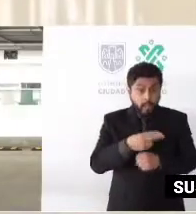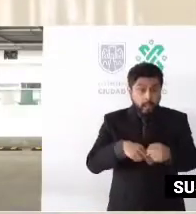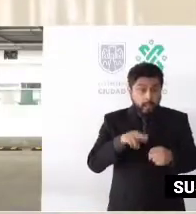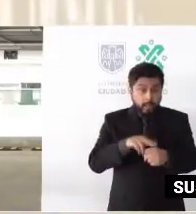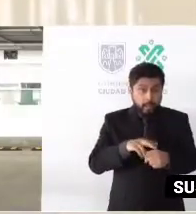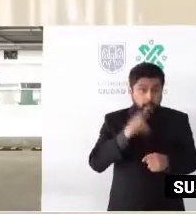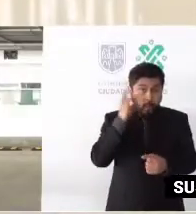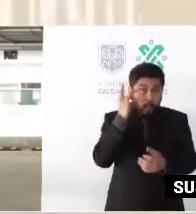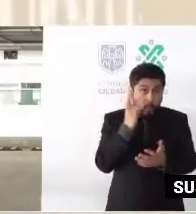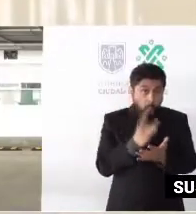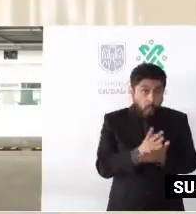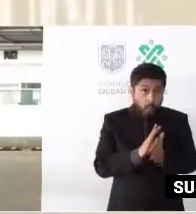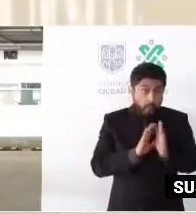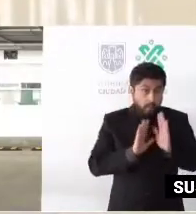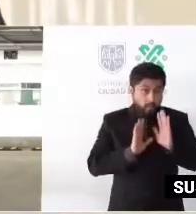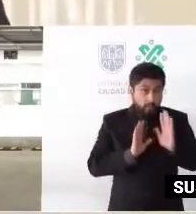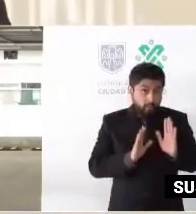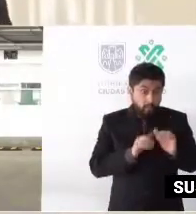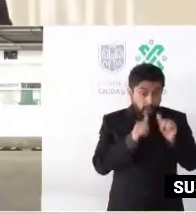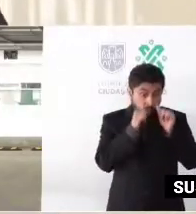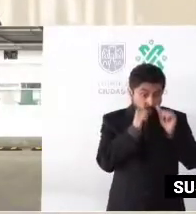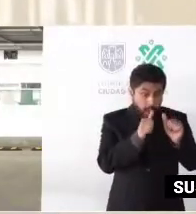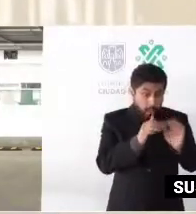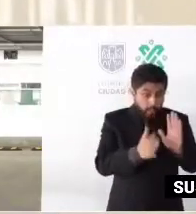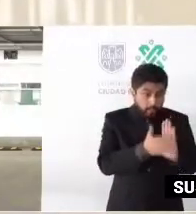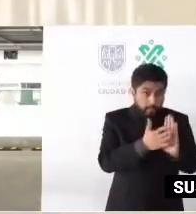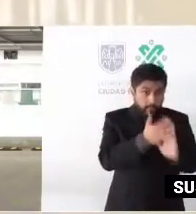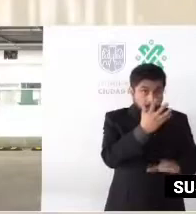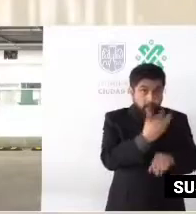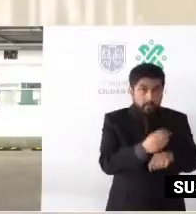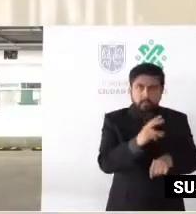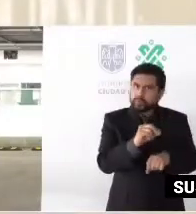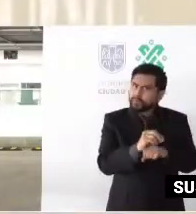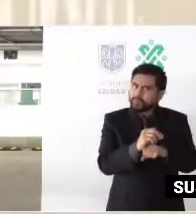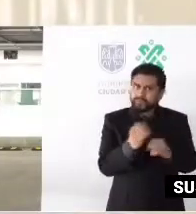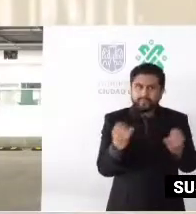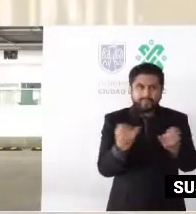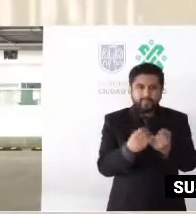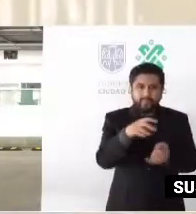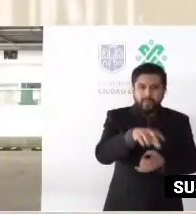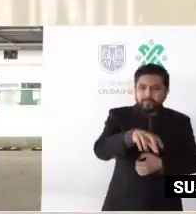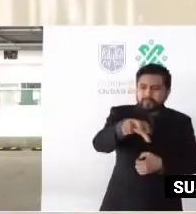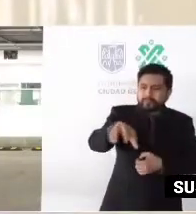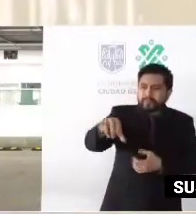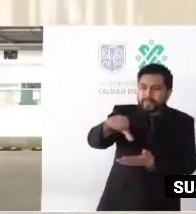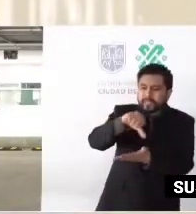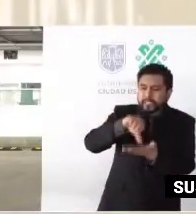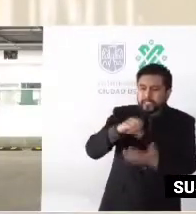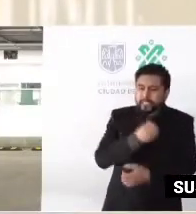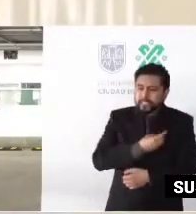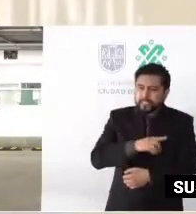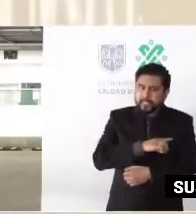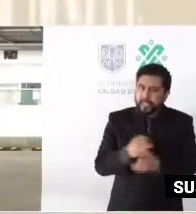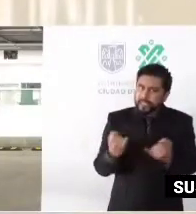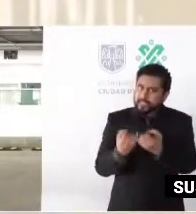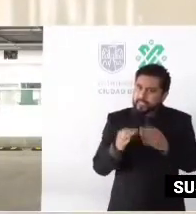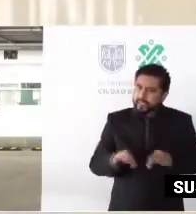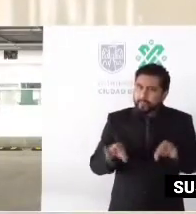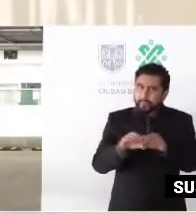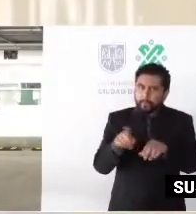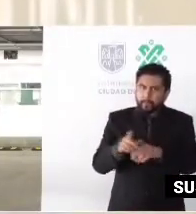hay que reforzar los centros de salud y, como lo dice bien el presidente Andrés Manuel López